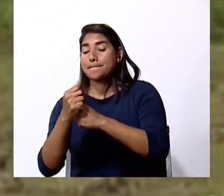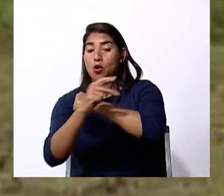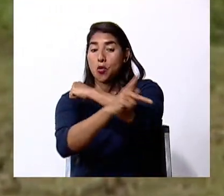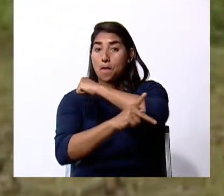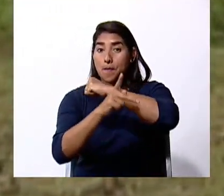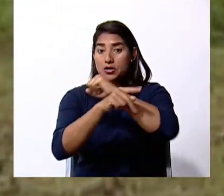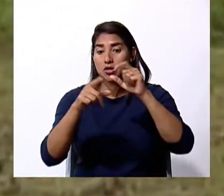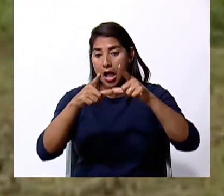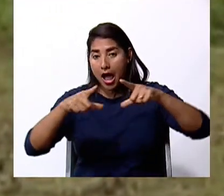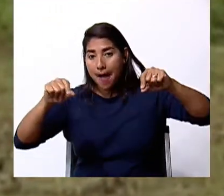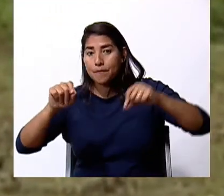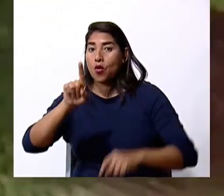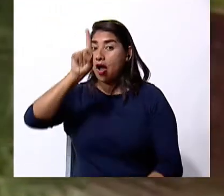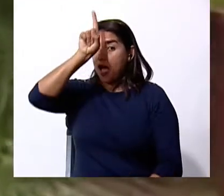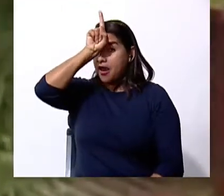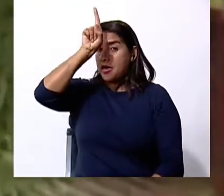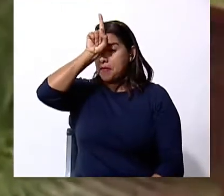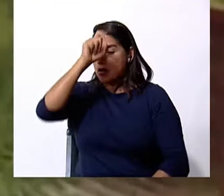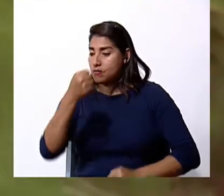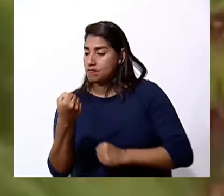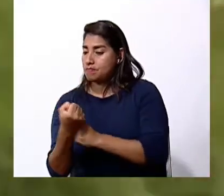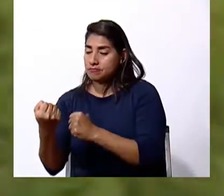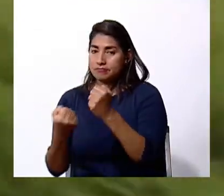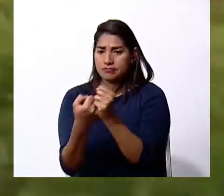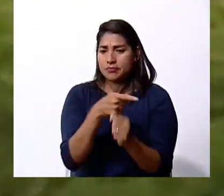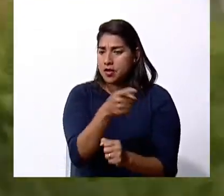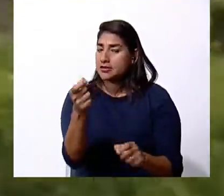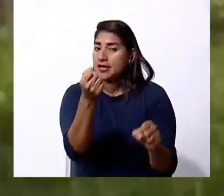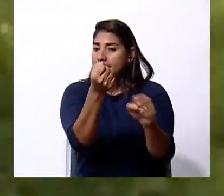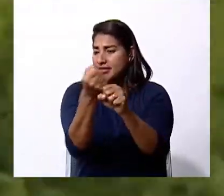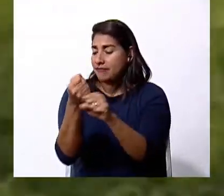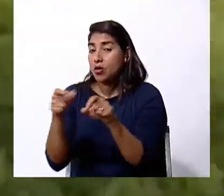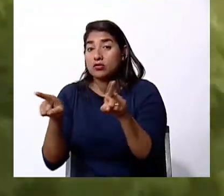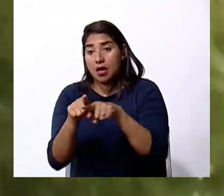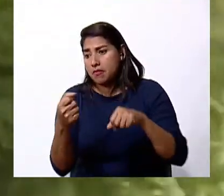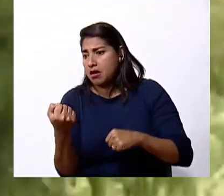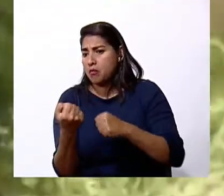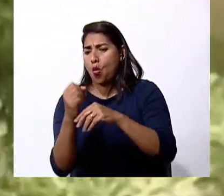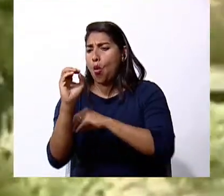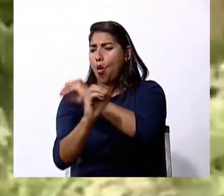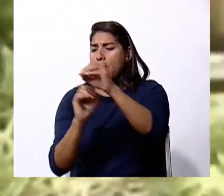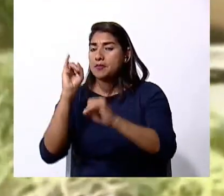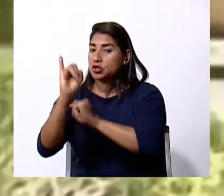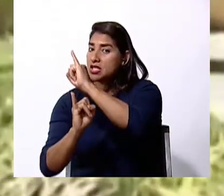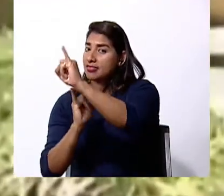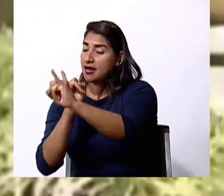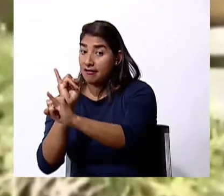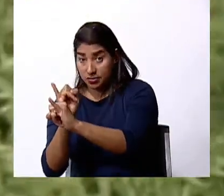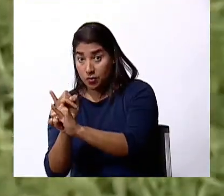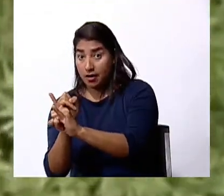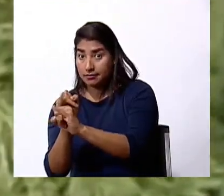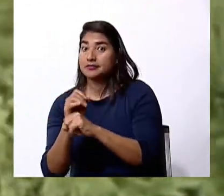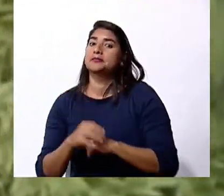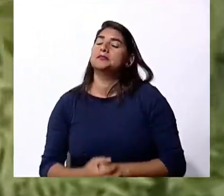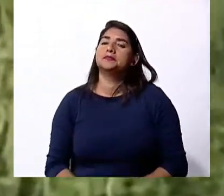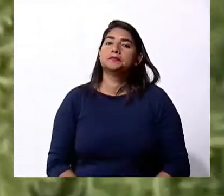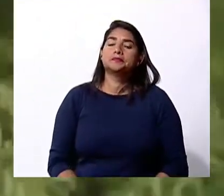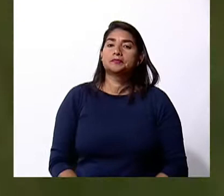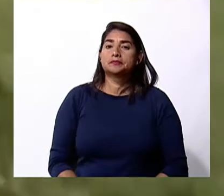como Japón y Alemania. En ese trabajo también apoyaron organismos internacionales.